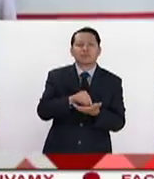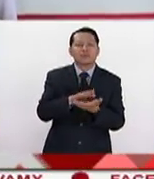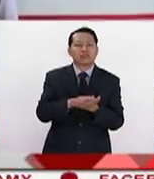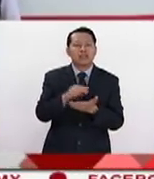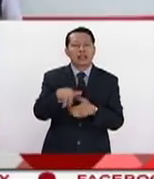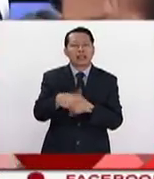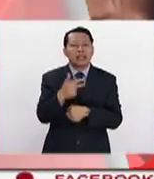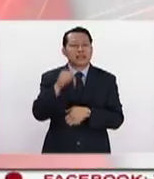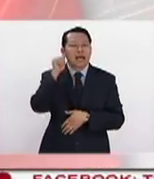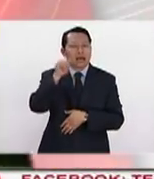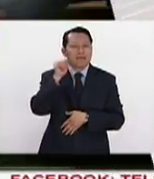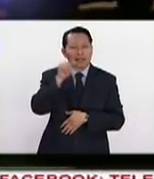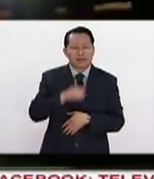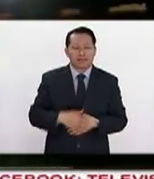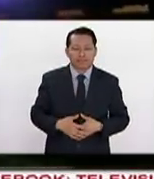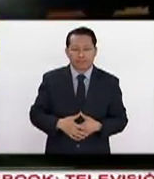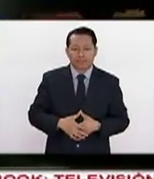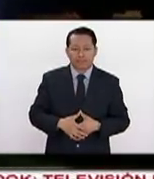de abril.